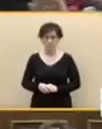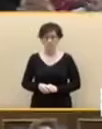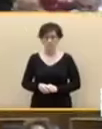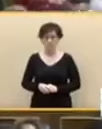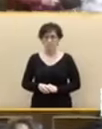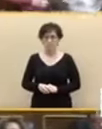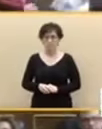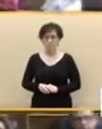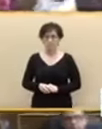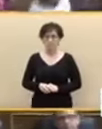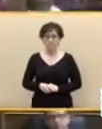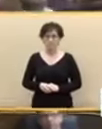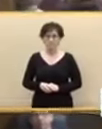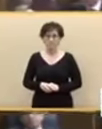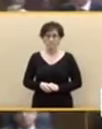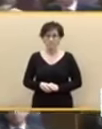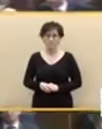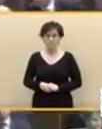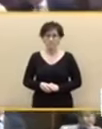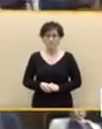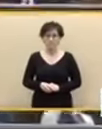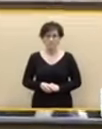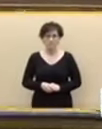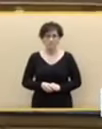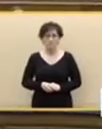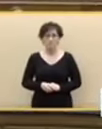sonrisa, pero le ha salido la mueca torcida. Está descompuesto.